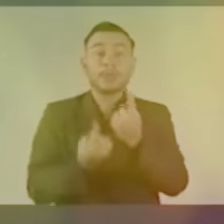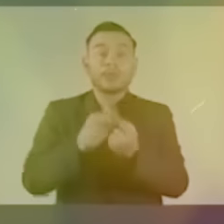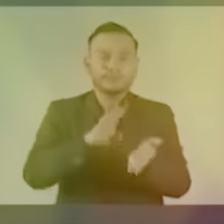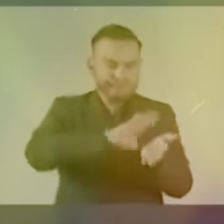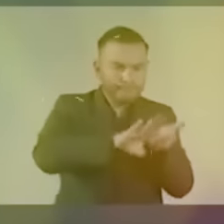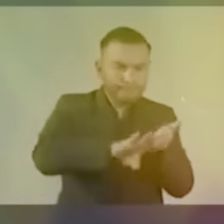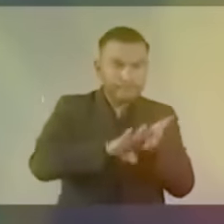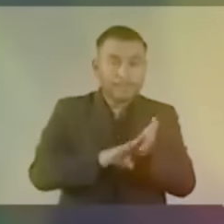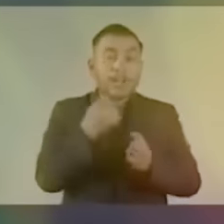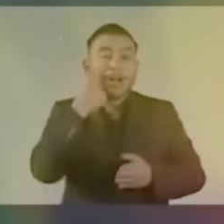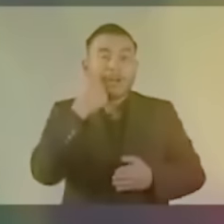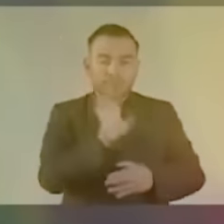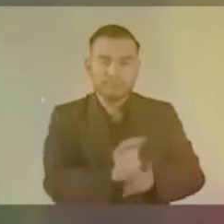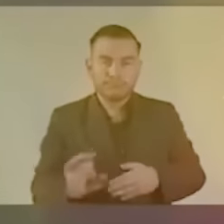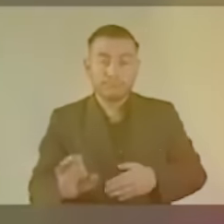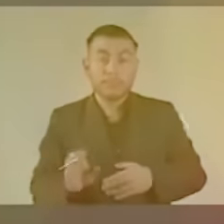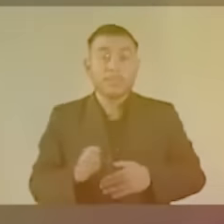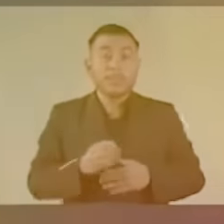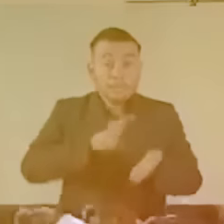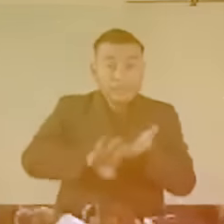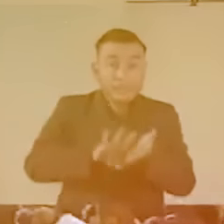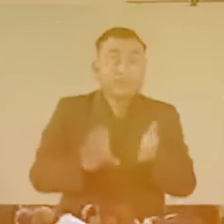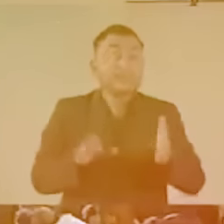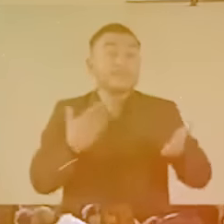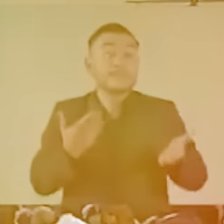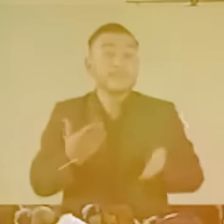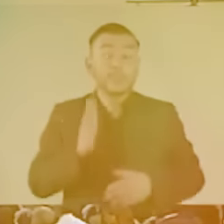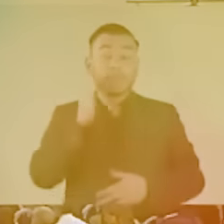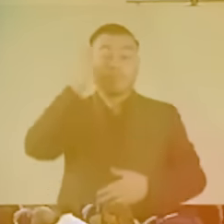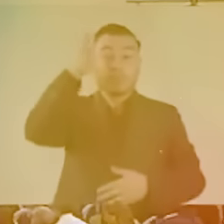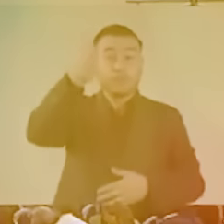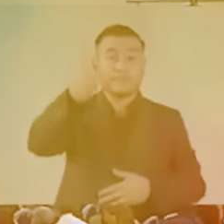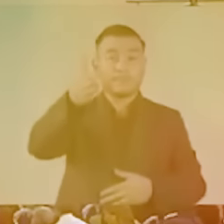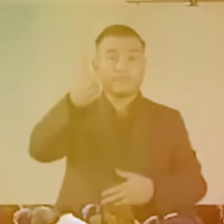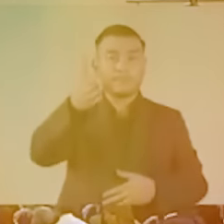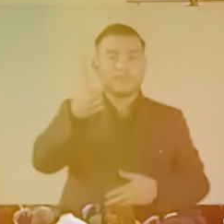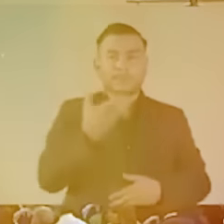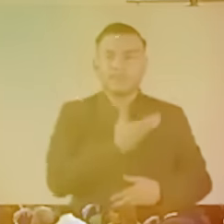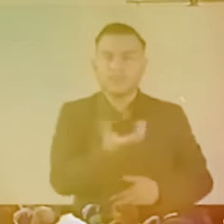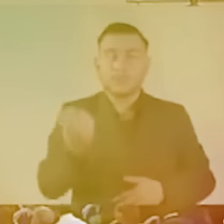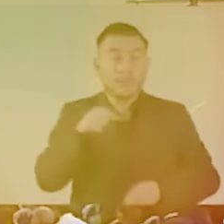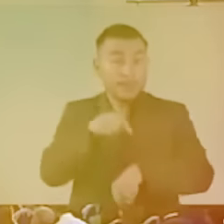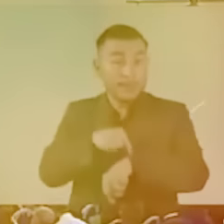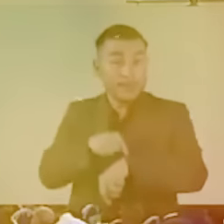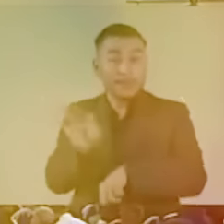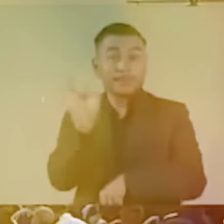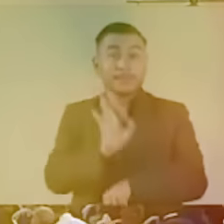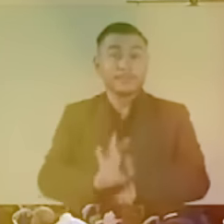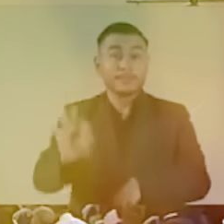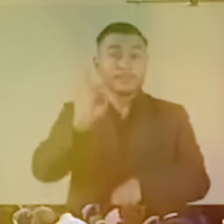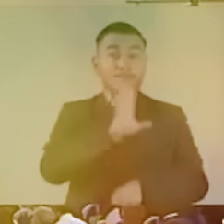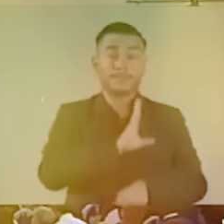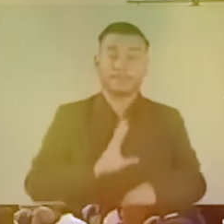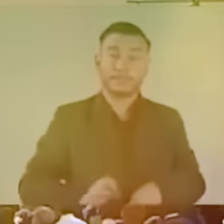en nuestra niñez. Tenemos que invertir en los niños para que en el futuro, a largo plazo, tengamos el país que